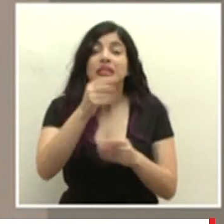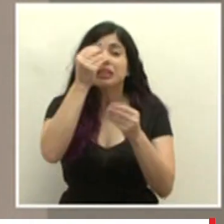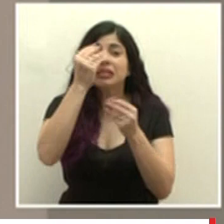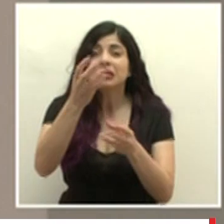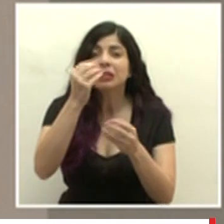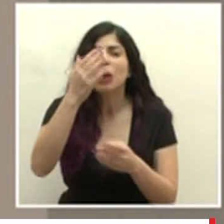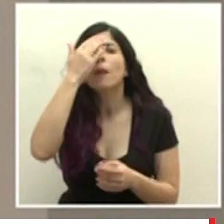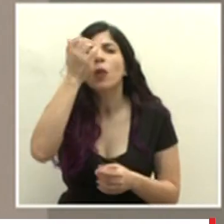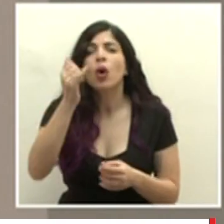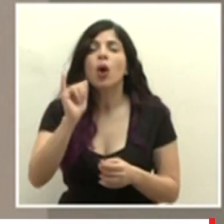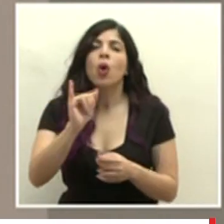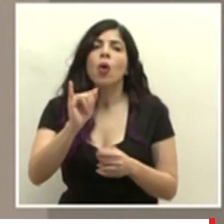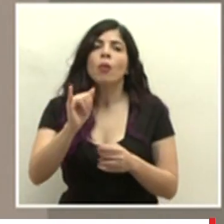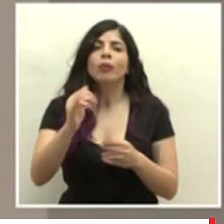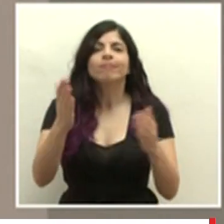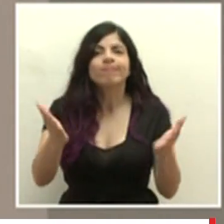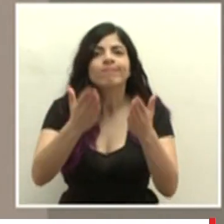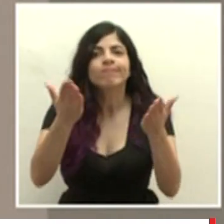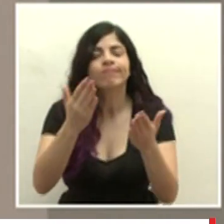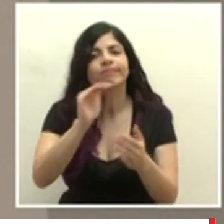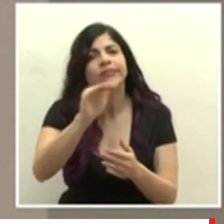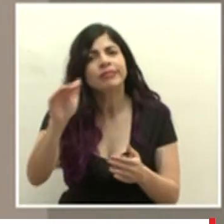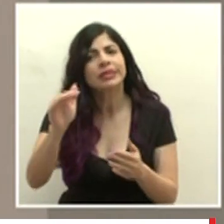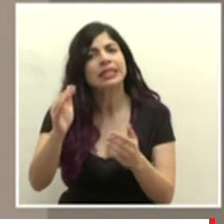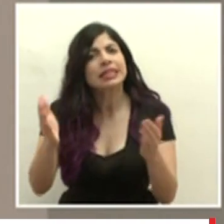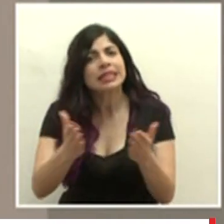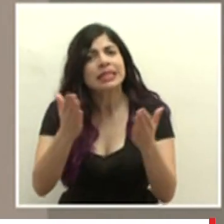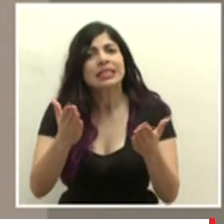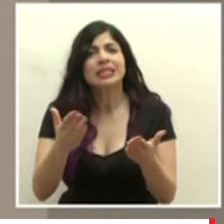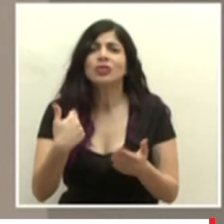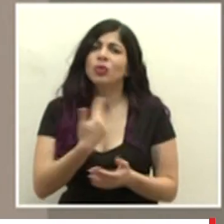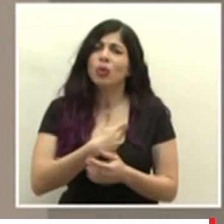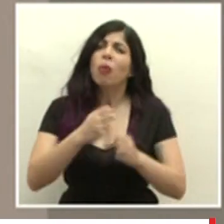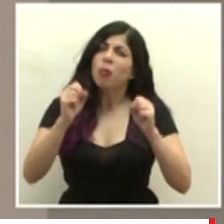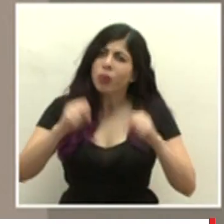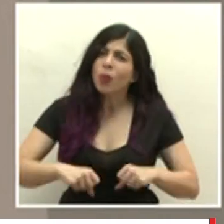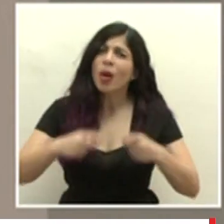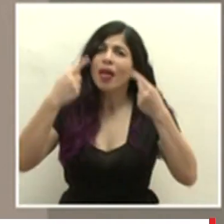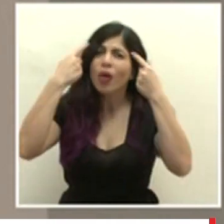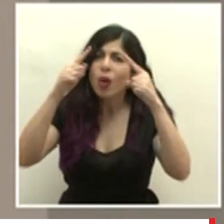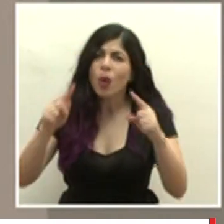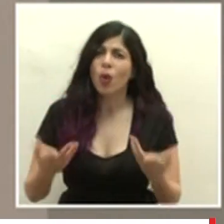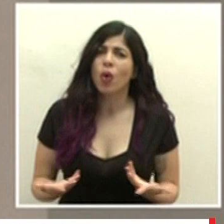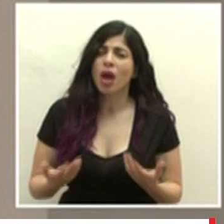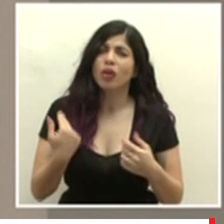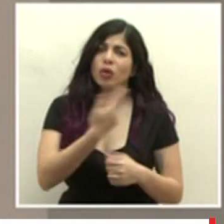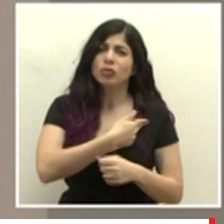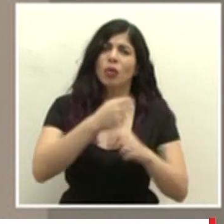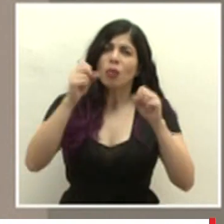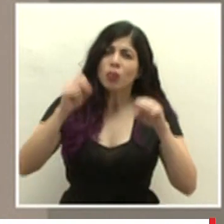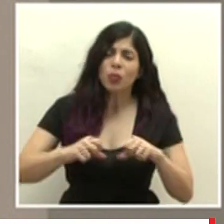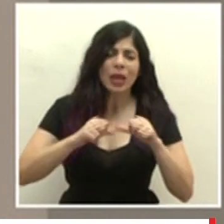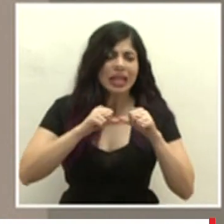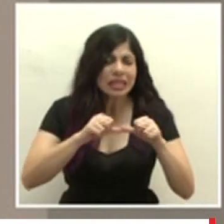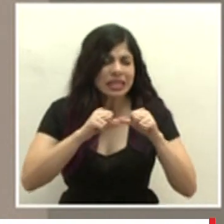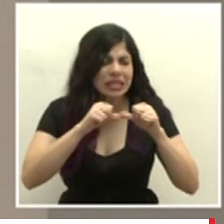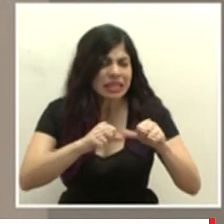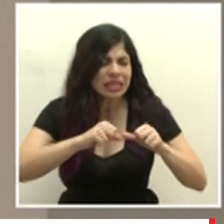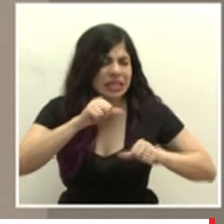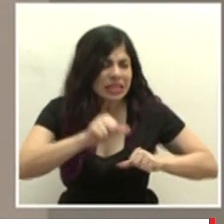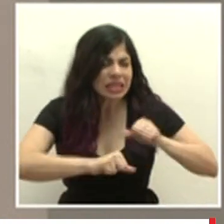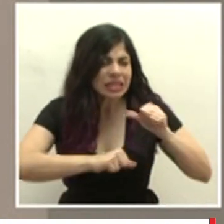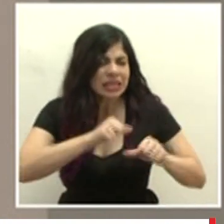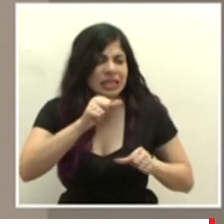una llamada de ánimo, de aliento, de que podemos lograrlo, de que podemos seguir haciendo que